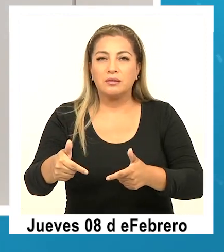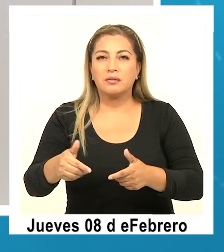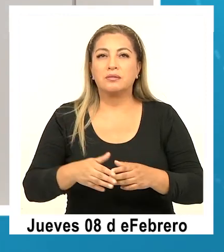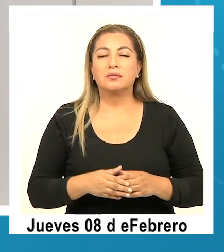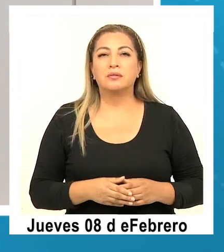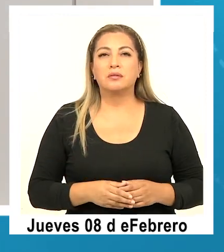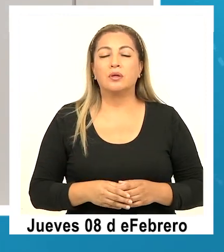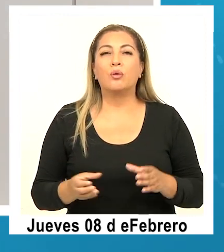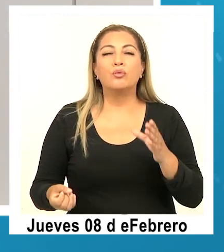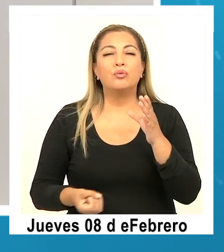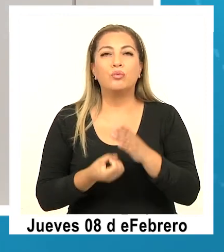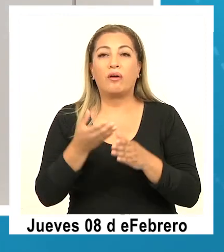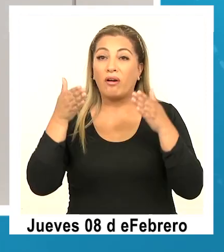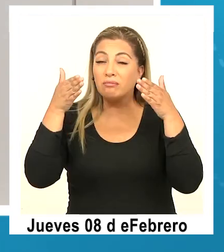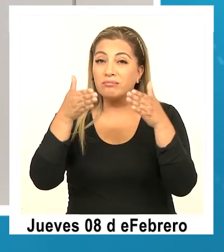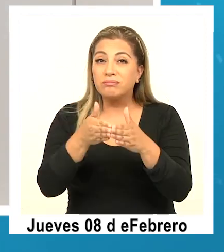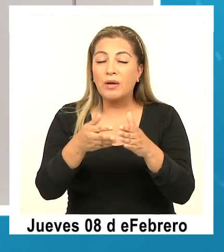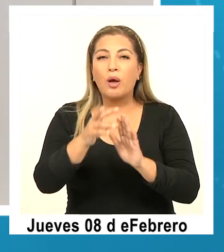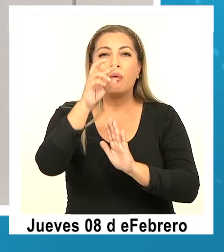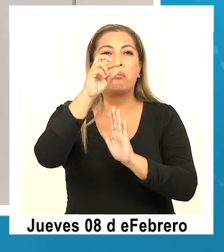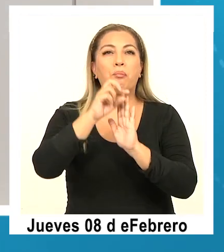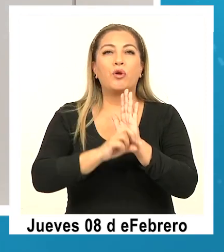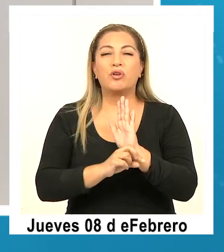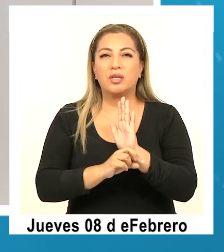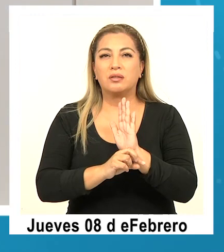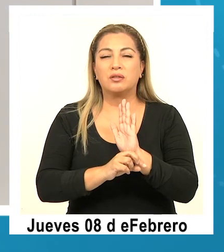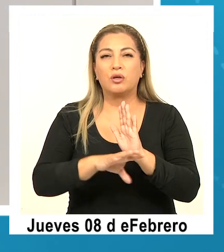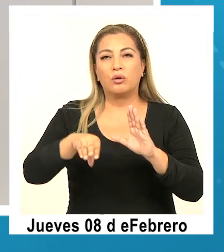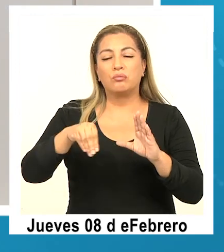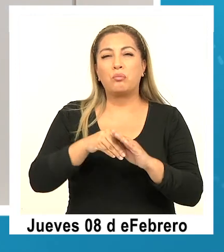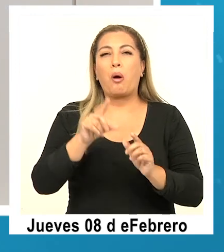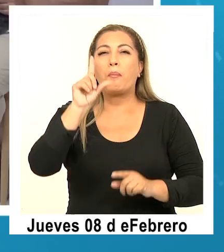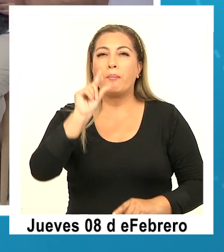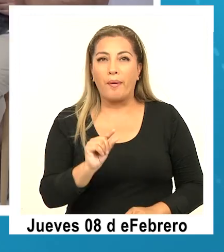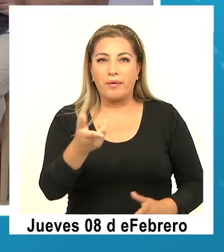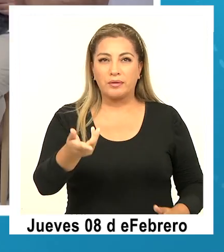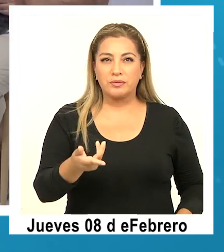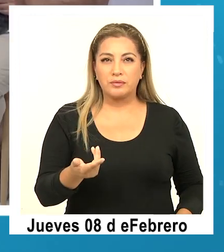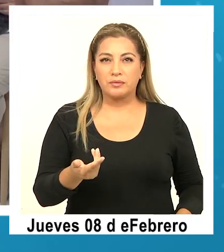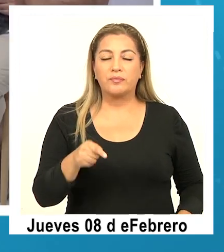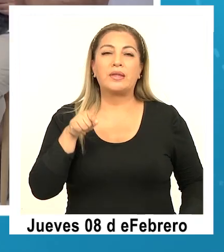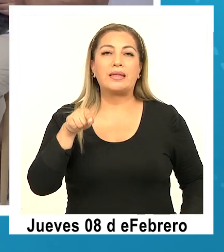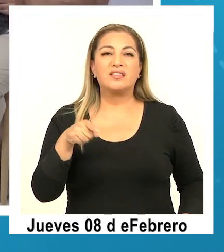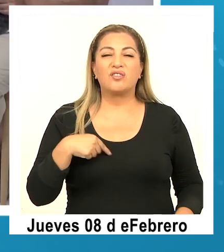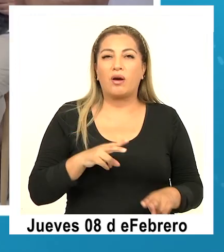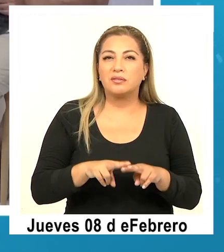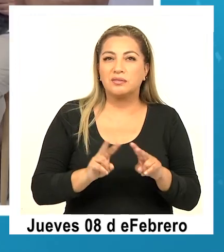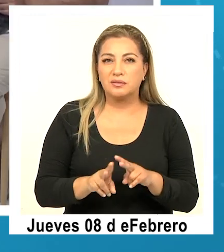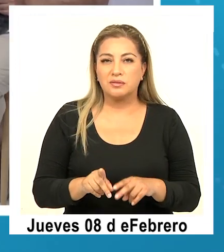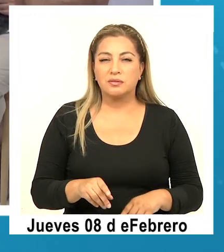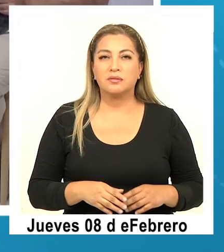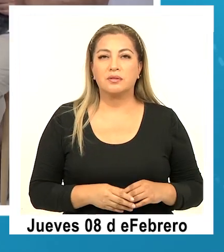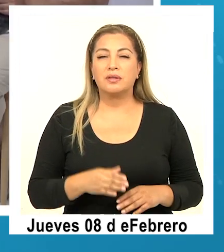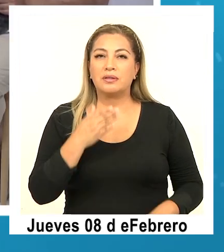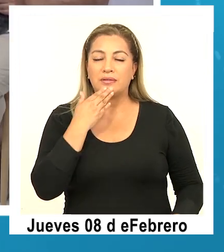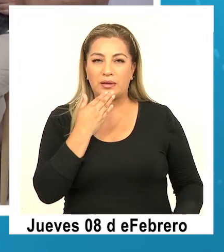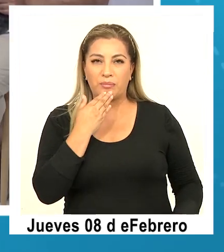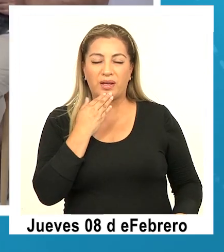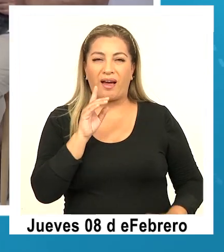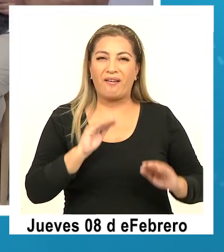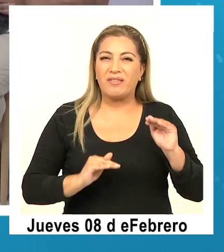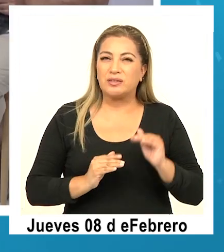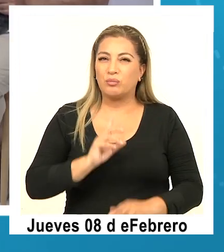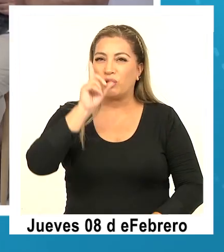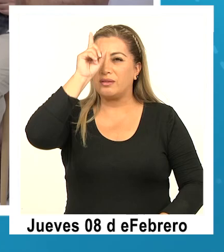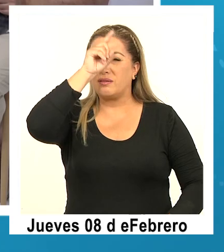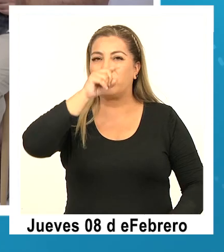particularmente partidos nuevos, apuntan a proyectos muy identitarios, muy restringidos, y eso hace que también haya una